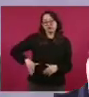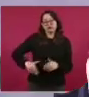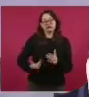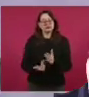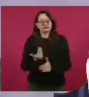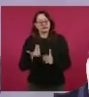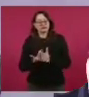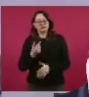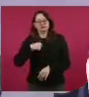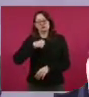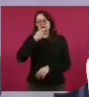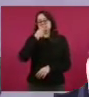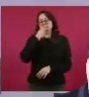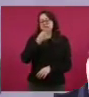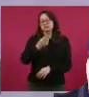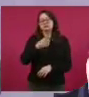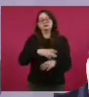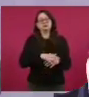crisis